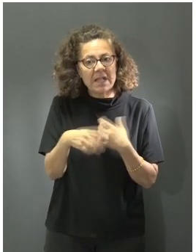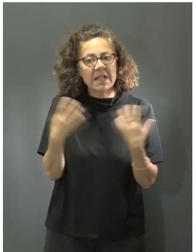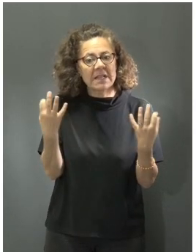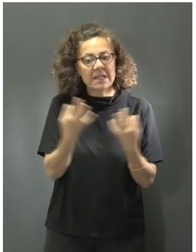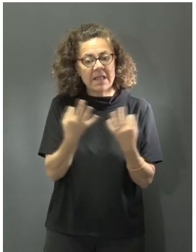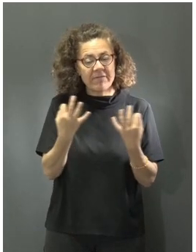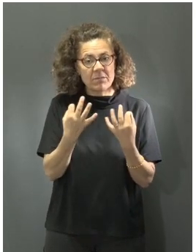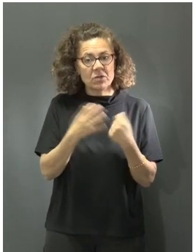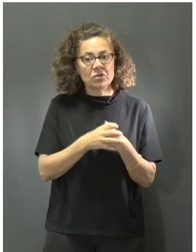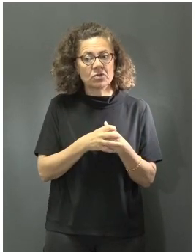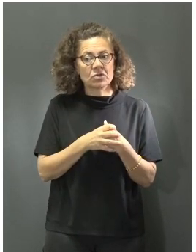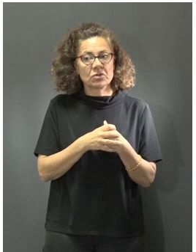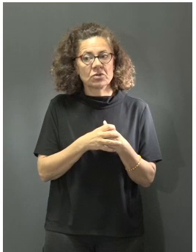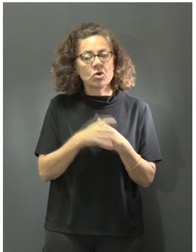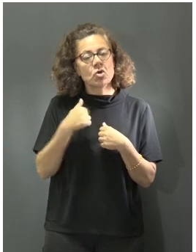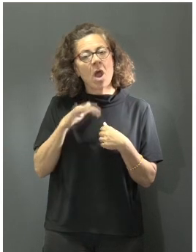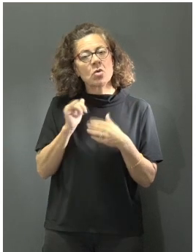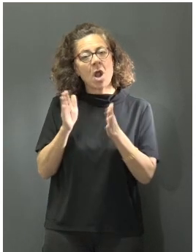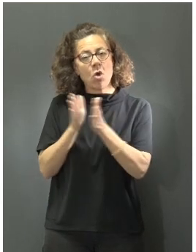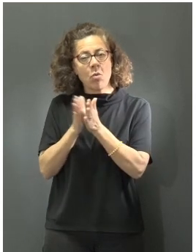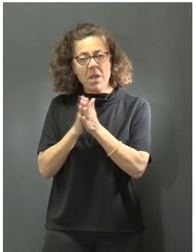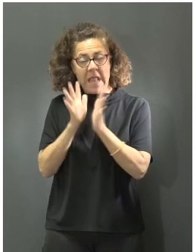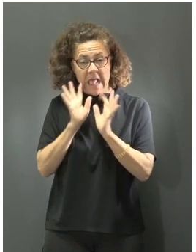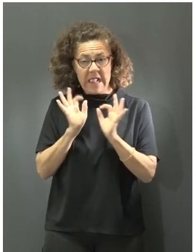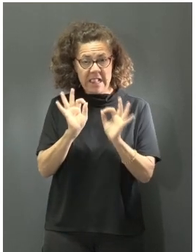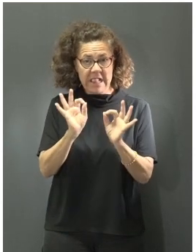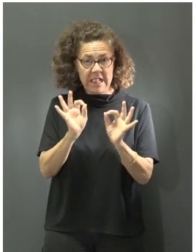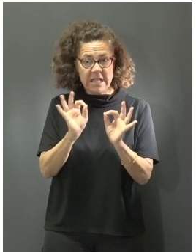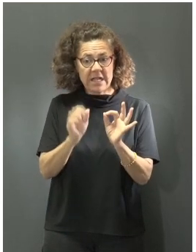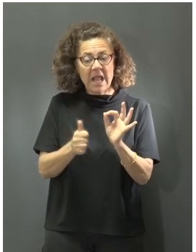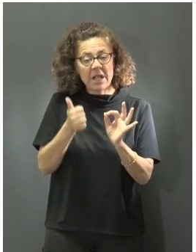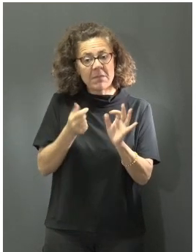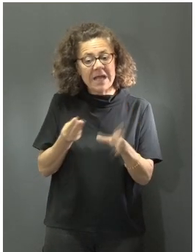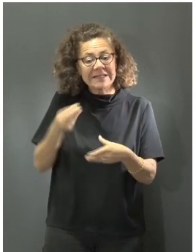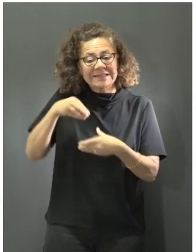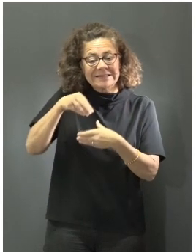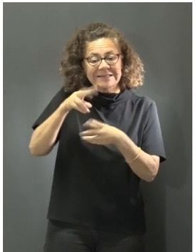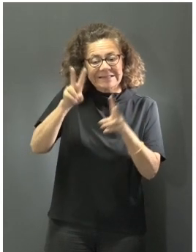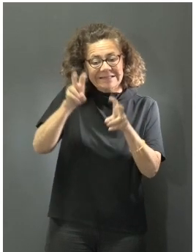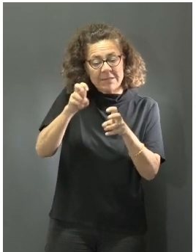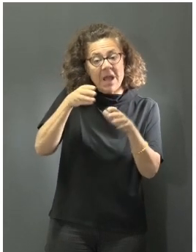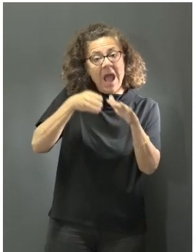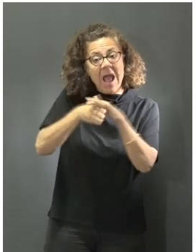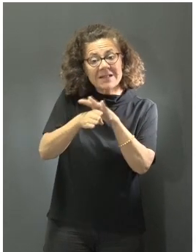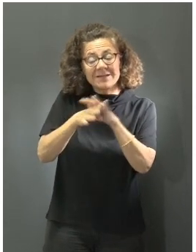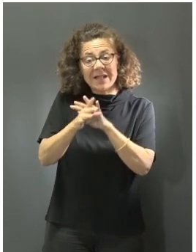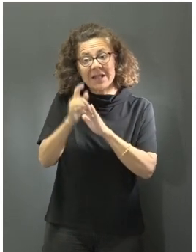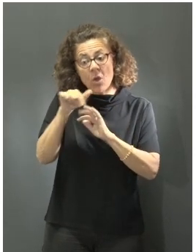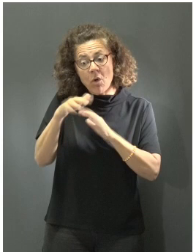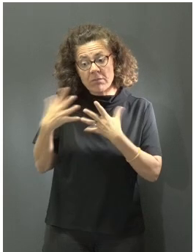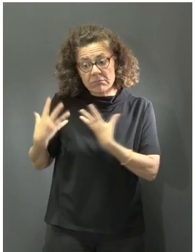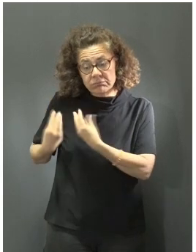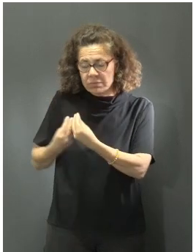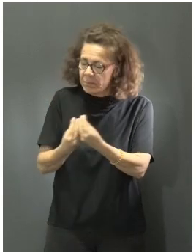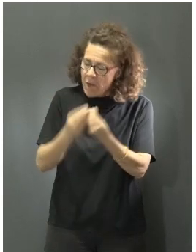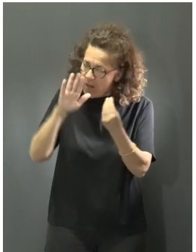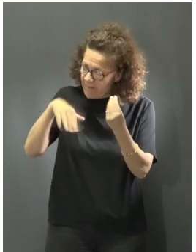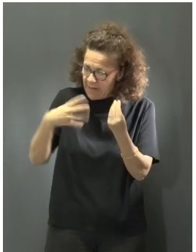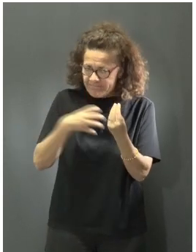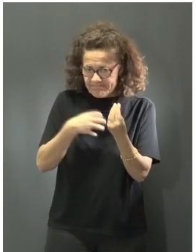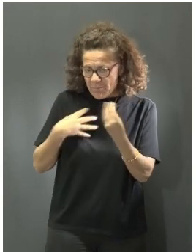que tener, tengo una compañera concretamente que es la que está más en los temas de accesibilidad, que hubiera venido hoy conmigo pero no ha